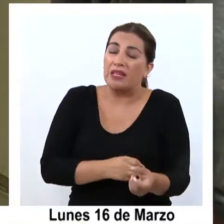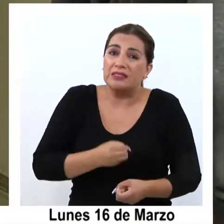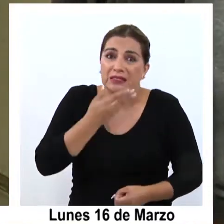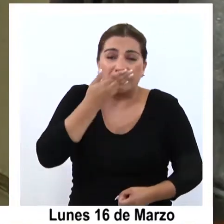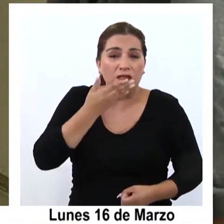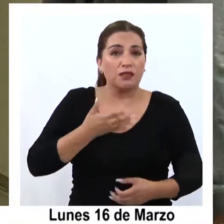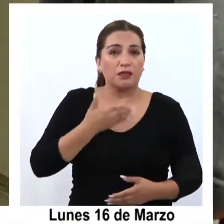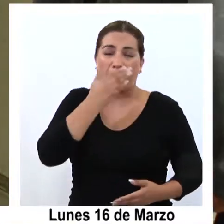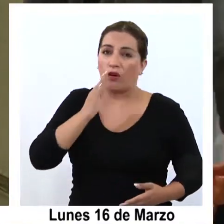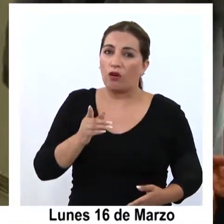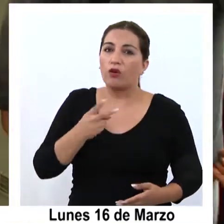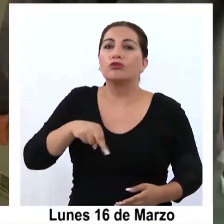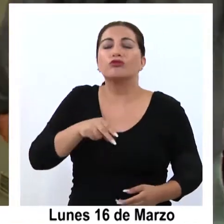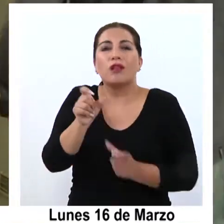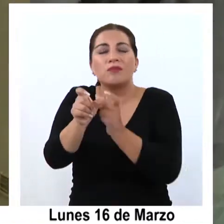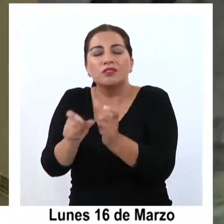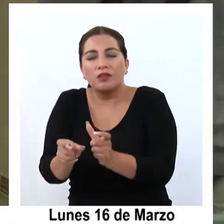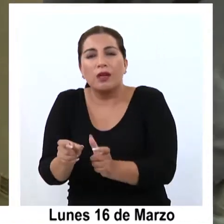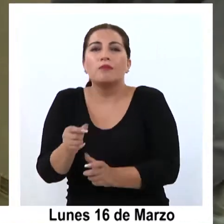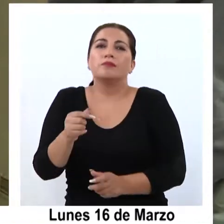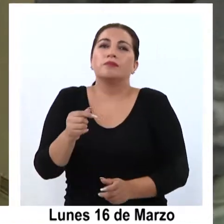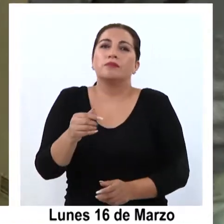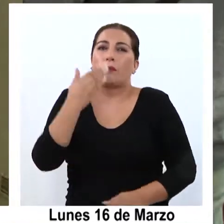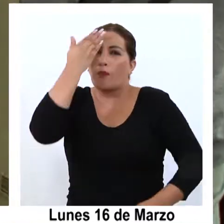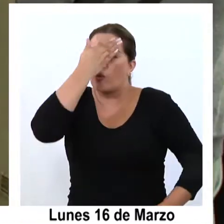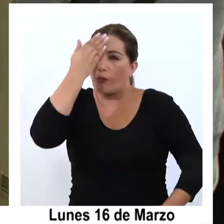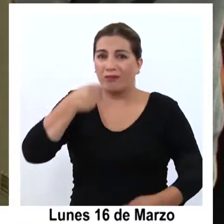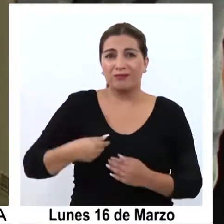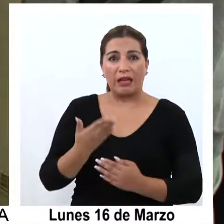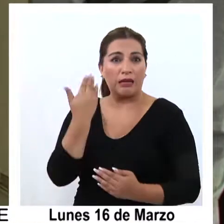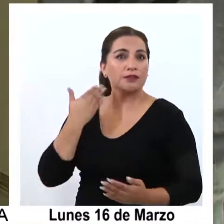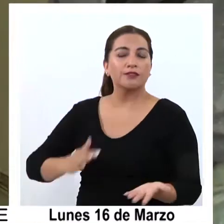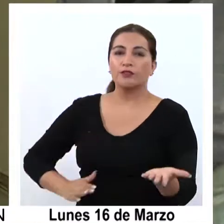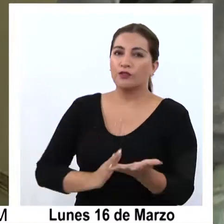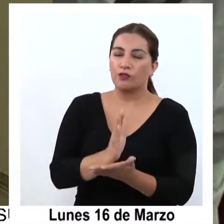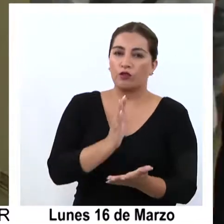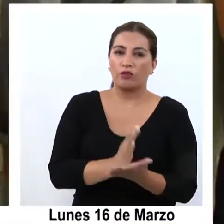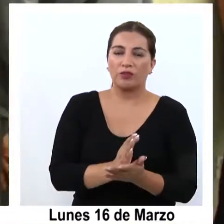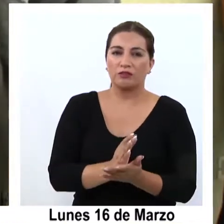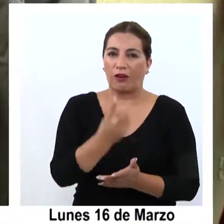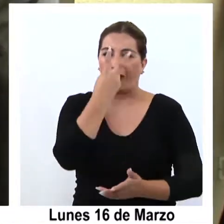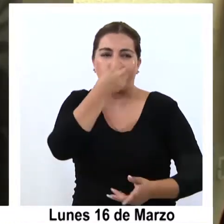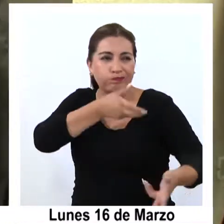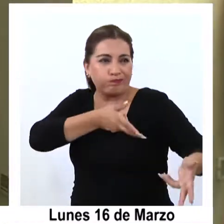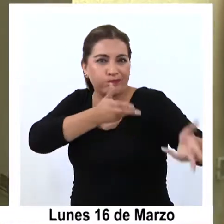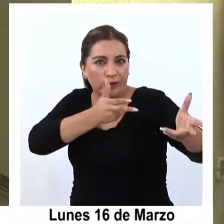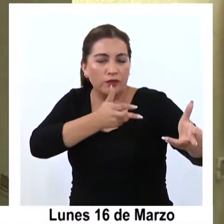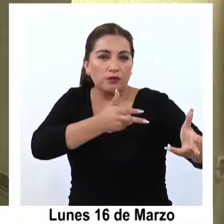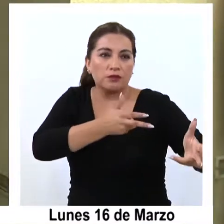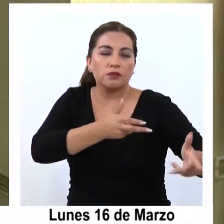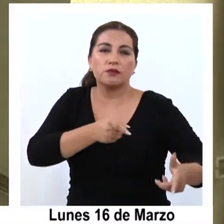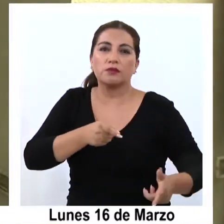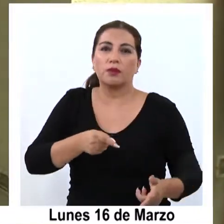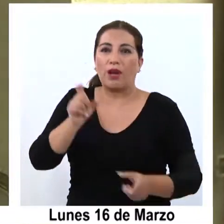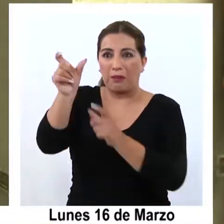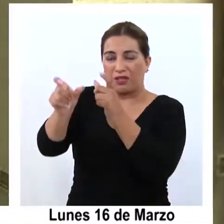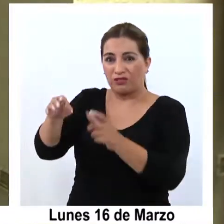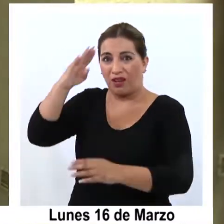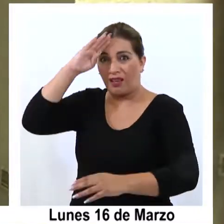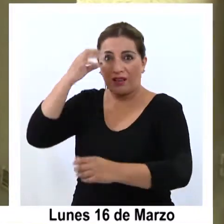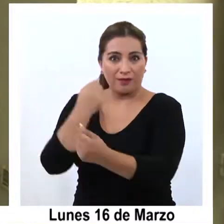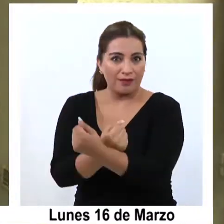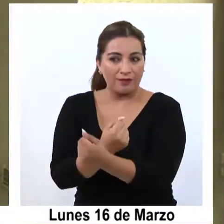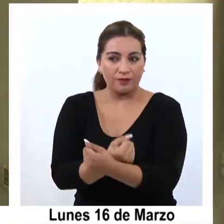no solo para la familia, sino que hemos estado preocupados de él desde que fue agredido, desde que recibió